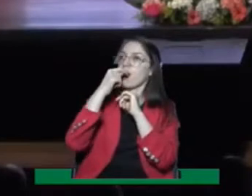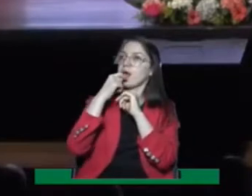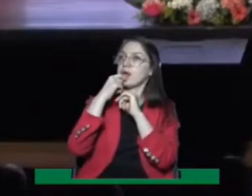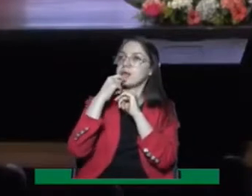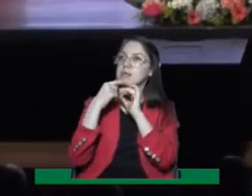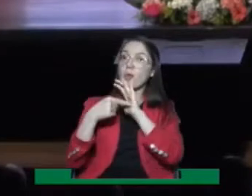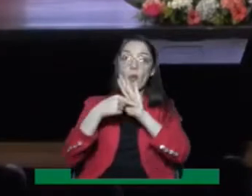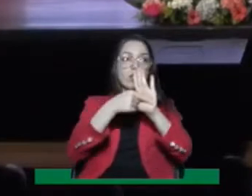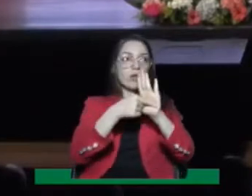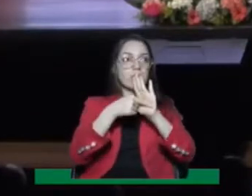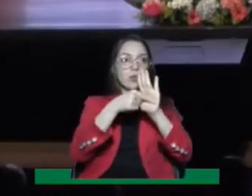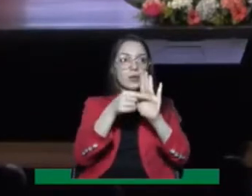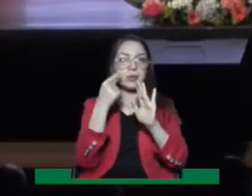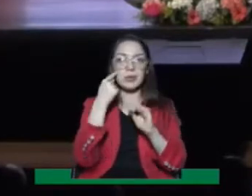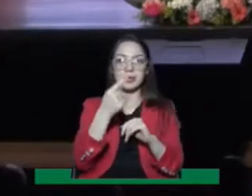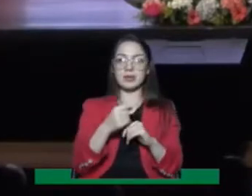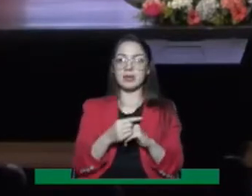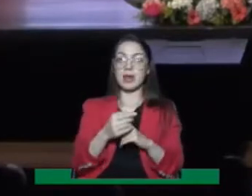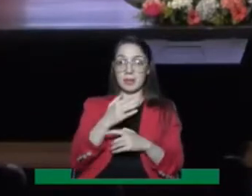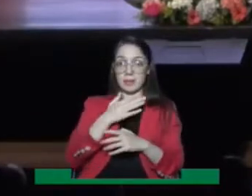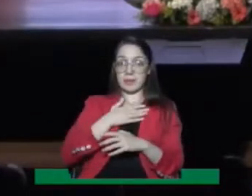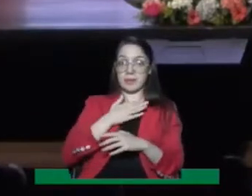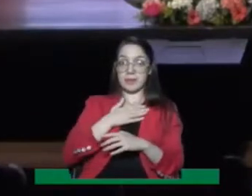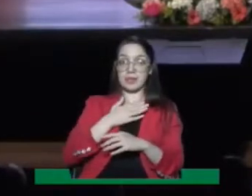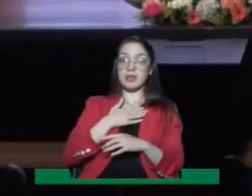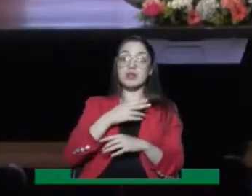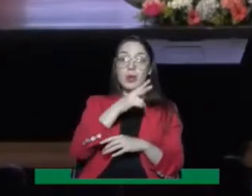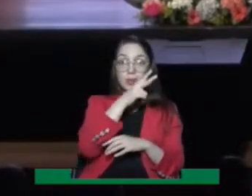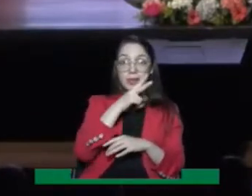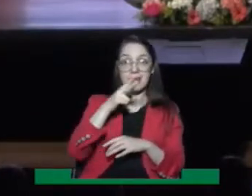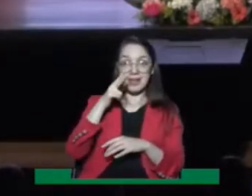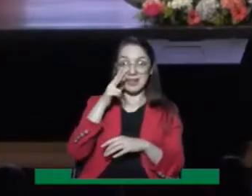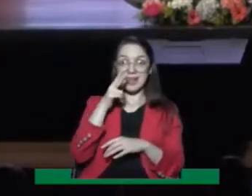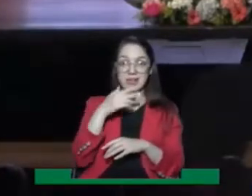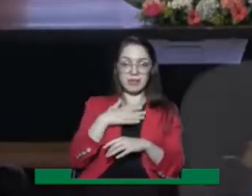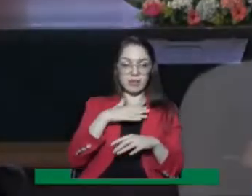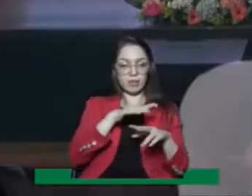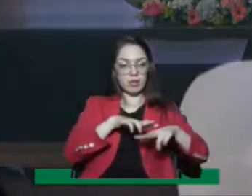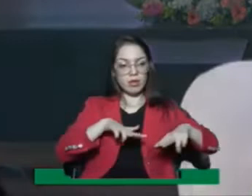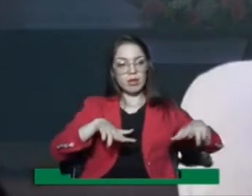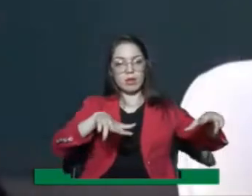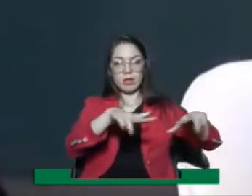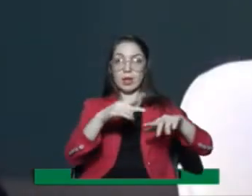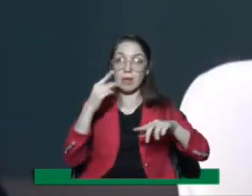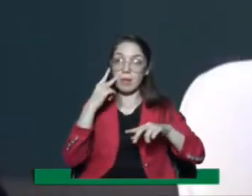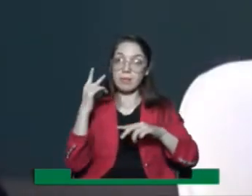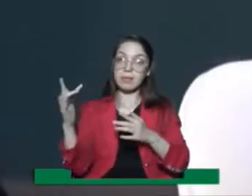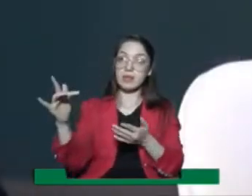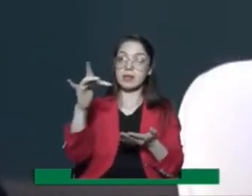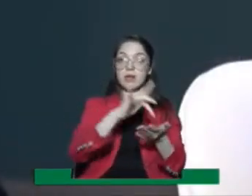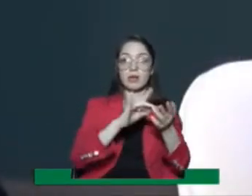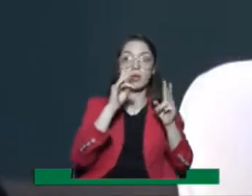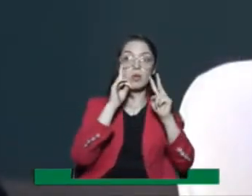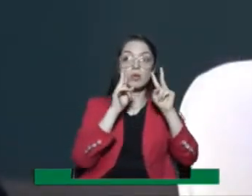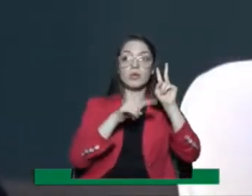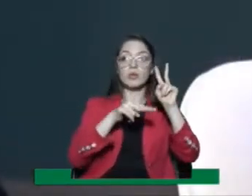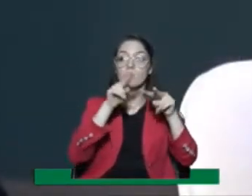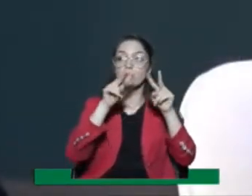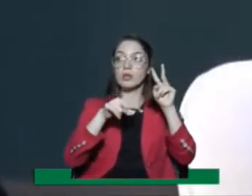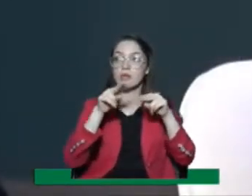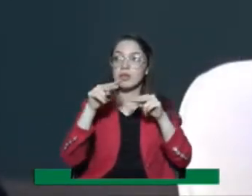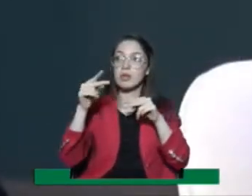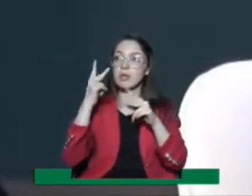caso era mi vivienda y monté una finca turística donde puedo ofrecer alojamiento a los